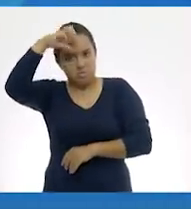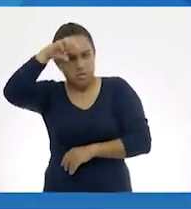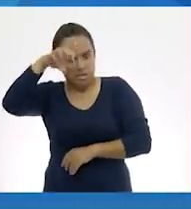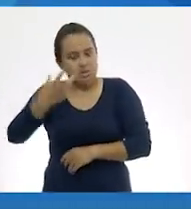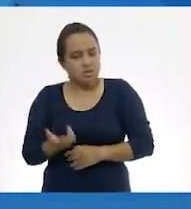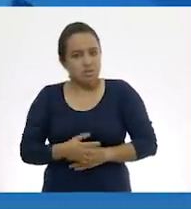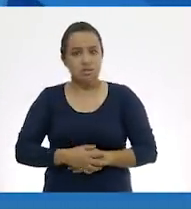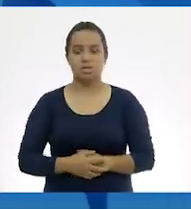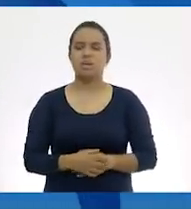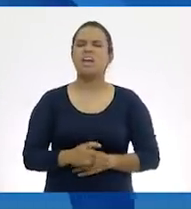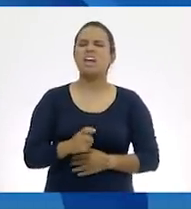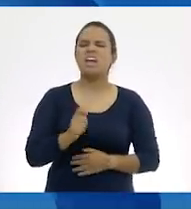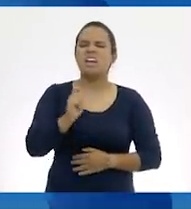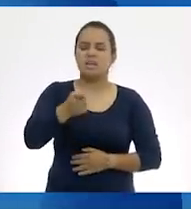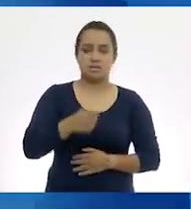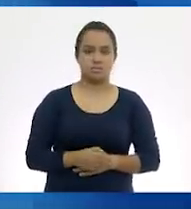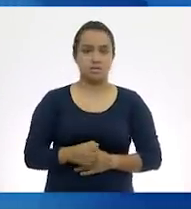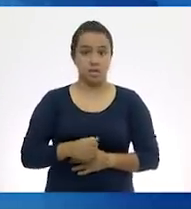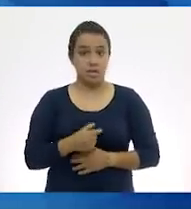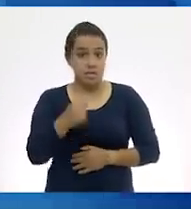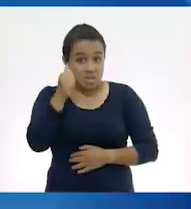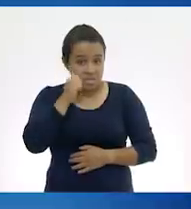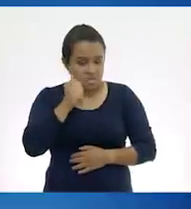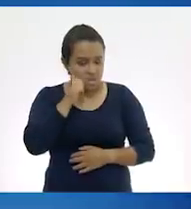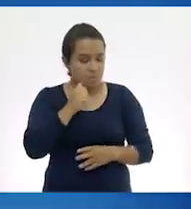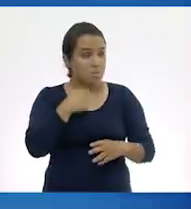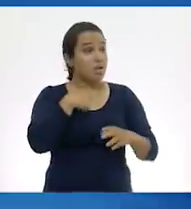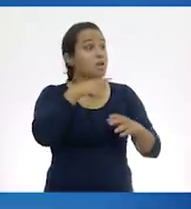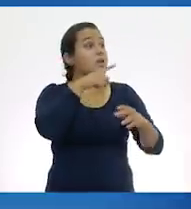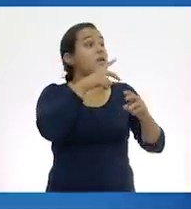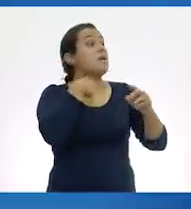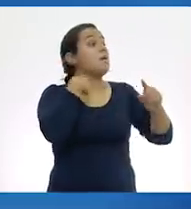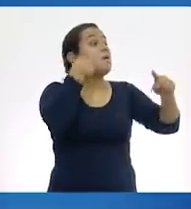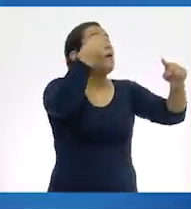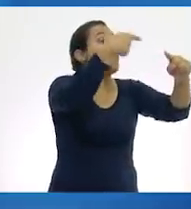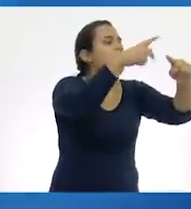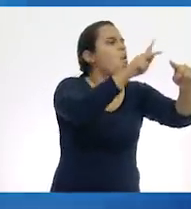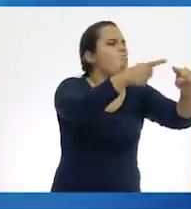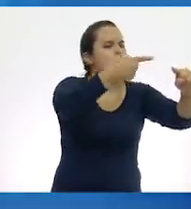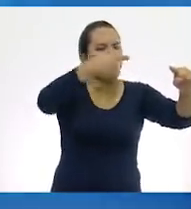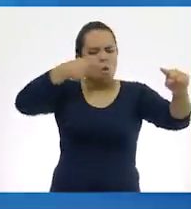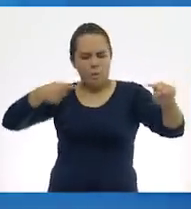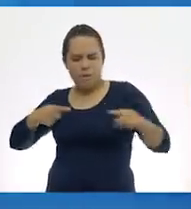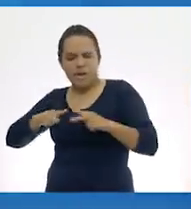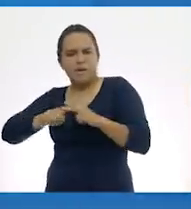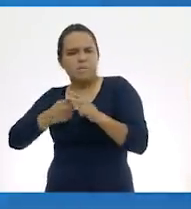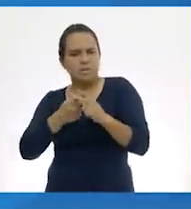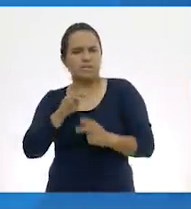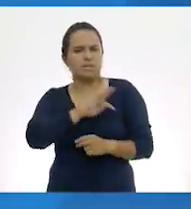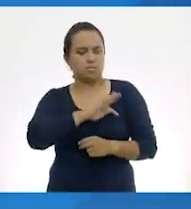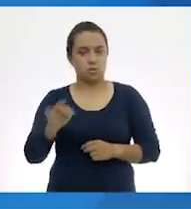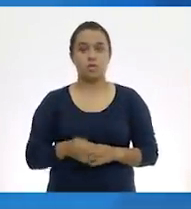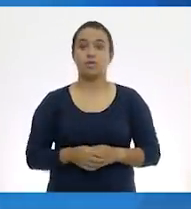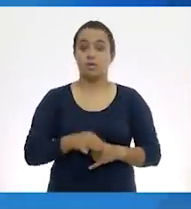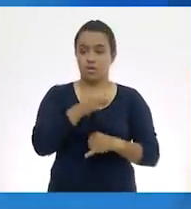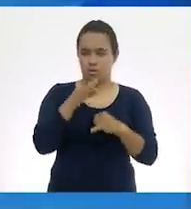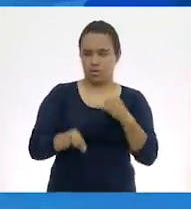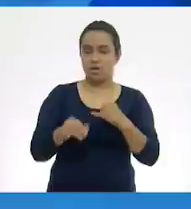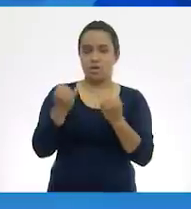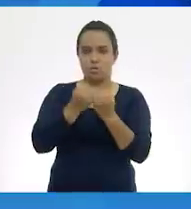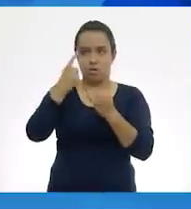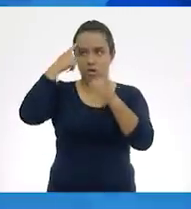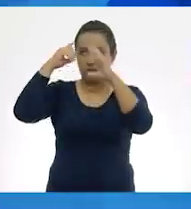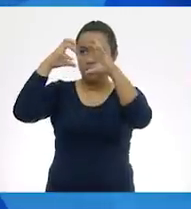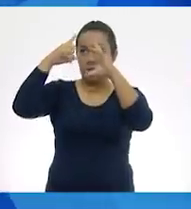aprendemos. Es decir, siempre podemos volver a empezar. Y, por último, la capacidad del cerebro para